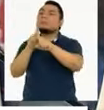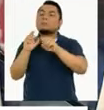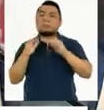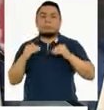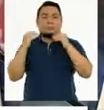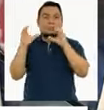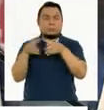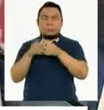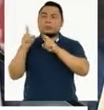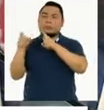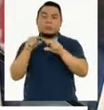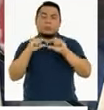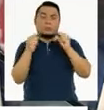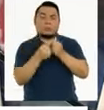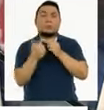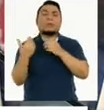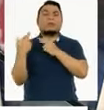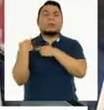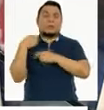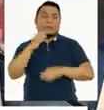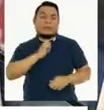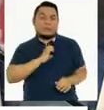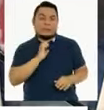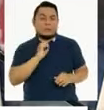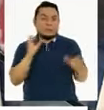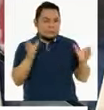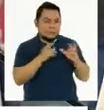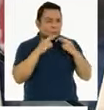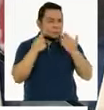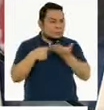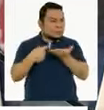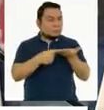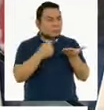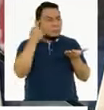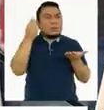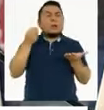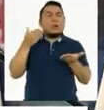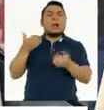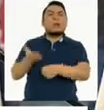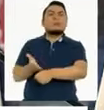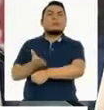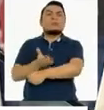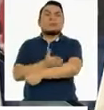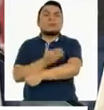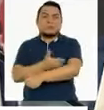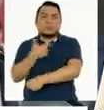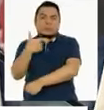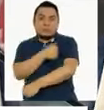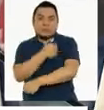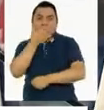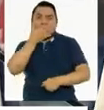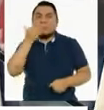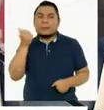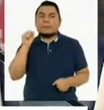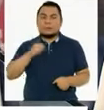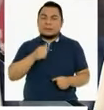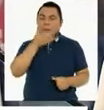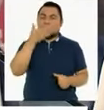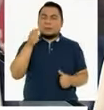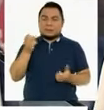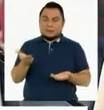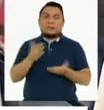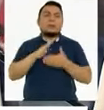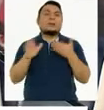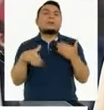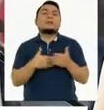y con el grupo que está a cargo de ética, para ver cuál es la secuencia y el procedimiento que mejor sirve